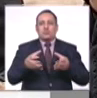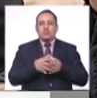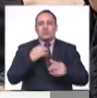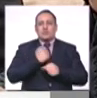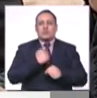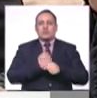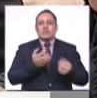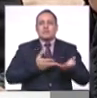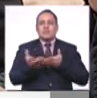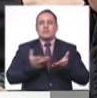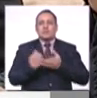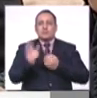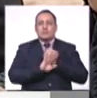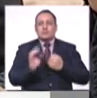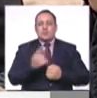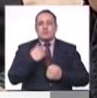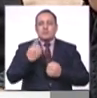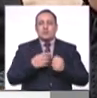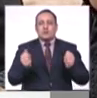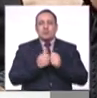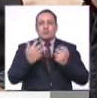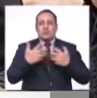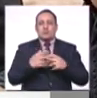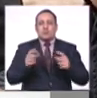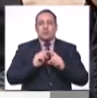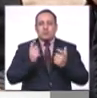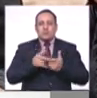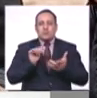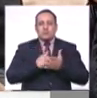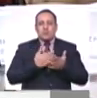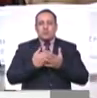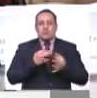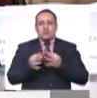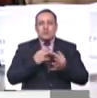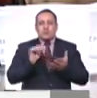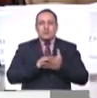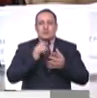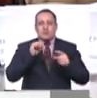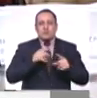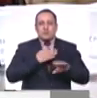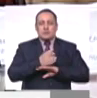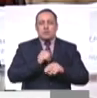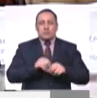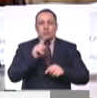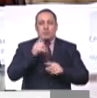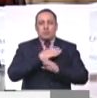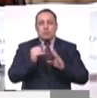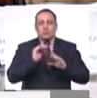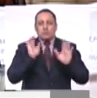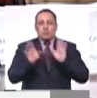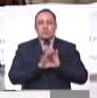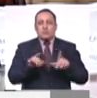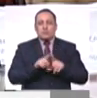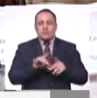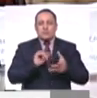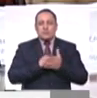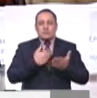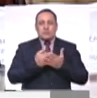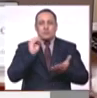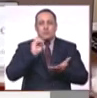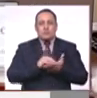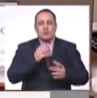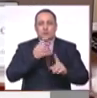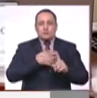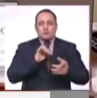ejecutora del Servicio de Defensa Pública, los integrantes de la comisión coincidieron en que debe pasar a un cuarto intermedio para su mayor